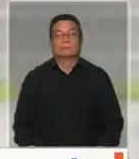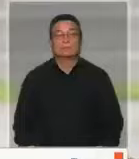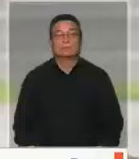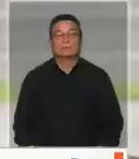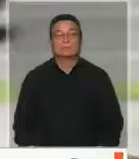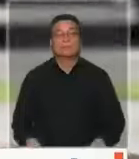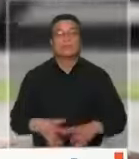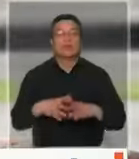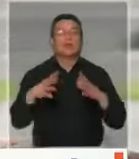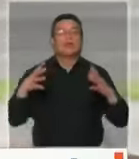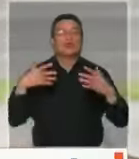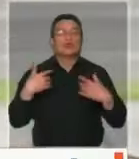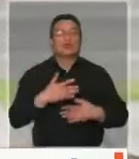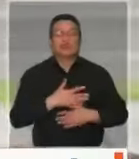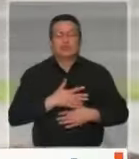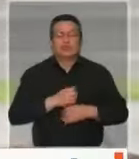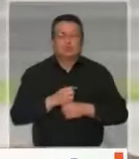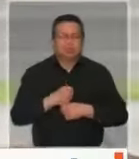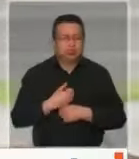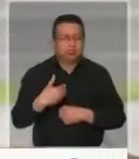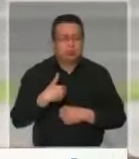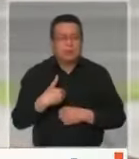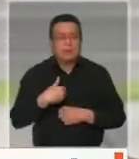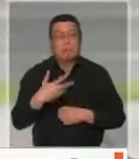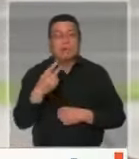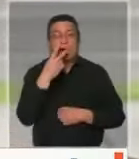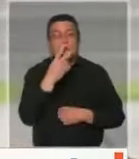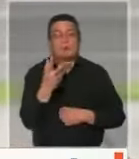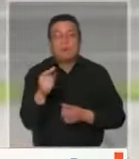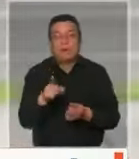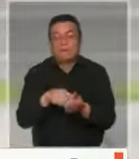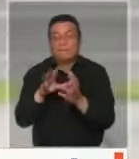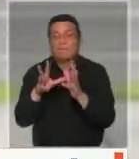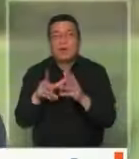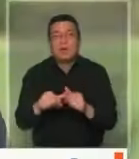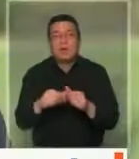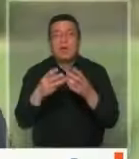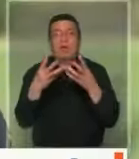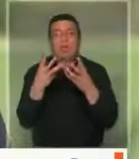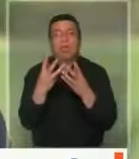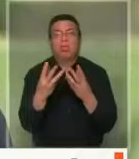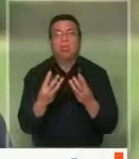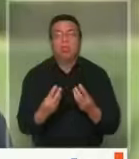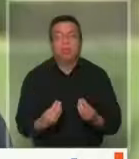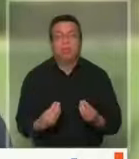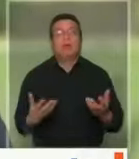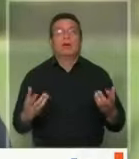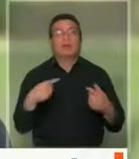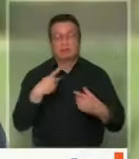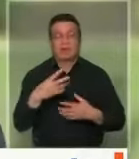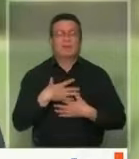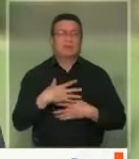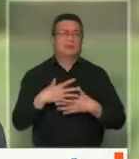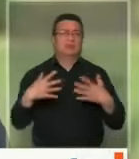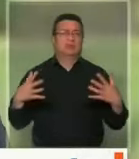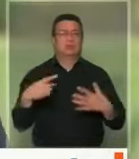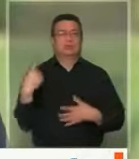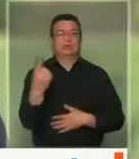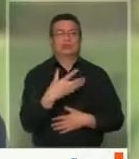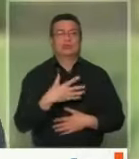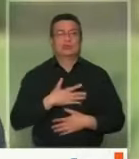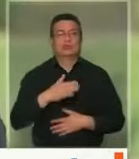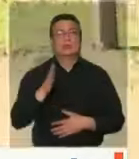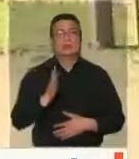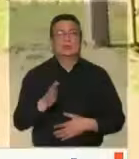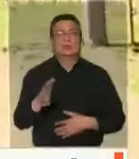Es tremendamente duro para mí ver cómo mi familia se ha ido apagando. De verdad que es terrible porque estamos como en